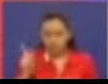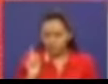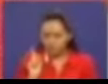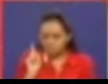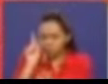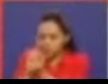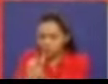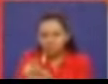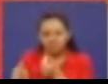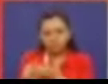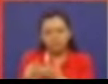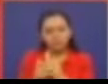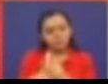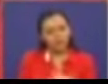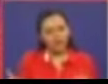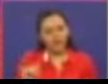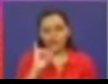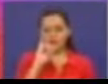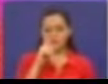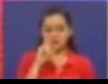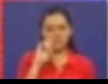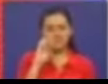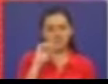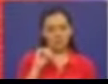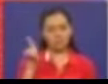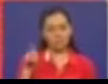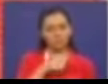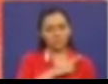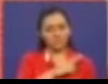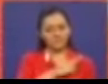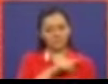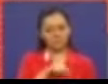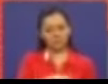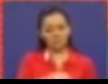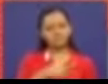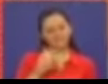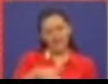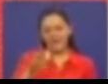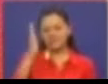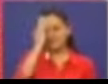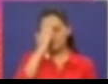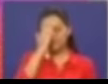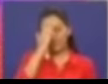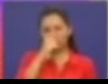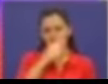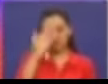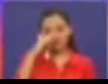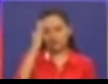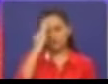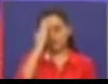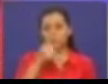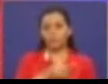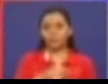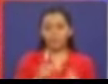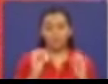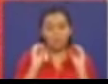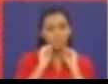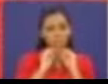ventaja, ventaja única de Ikean. Por eso pronto, ya lo conoce el mundo, pero pronto será una de